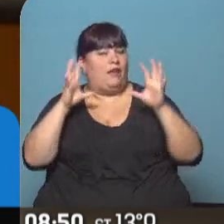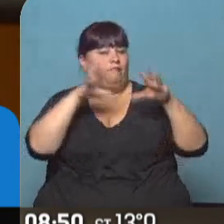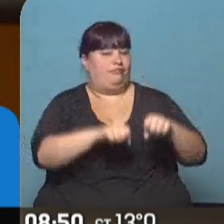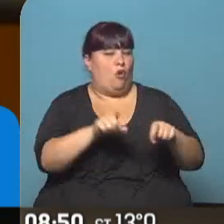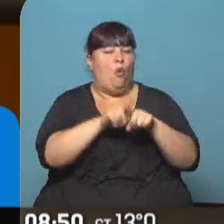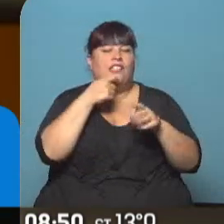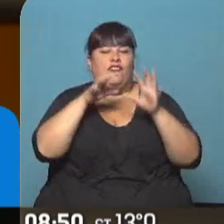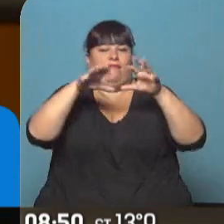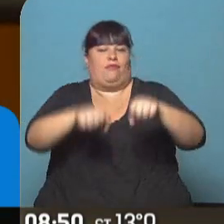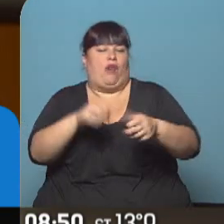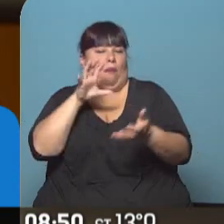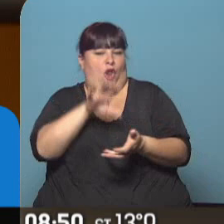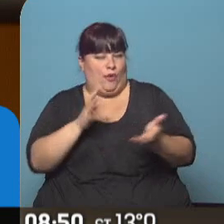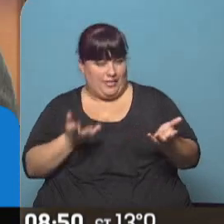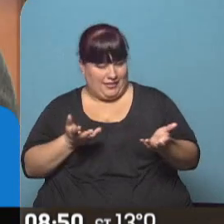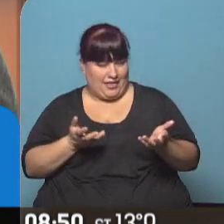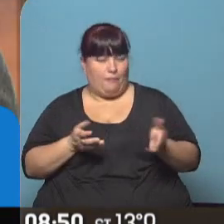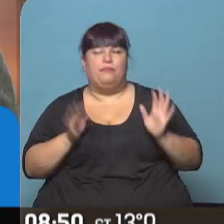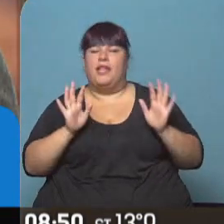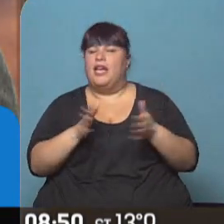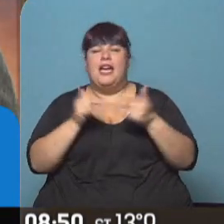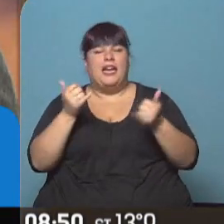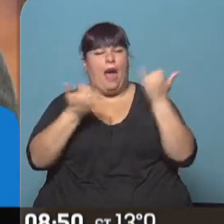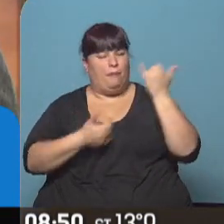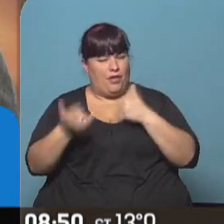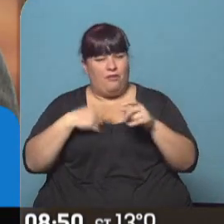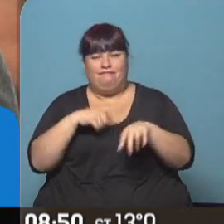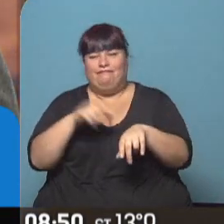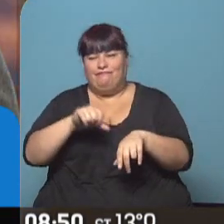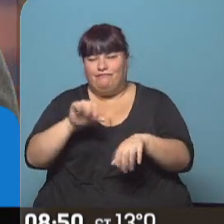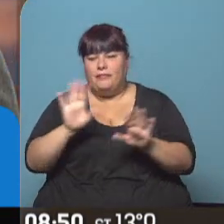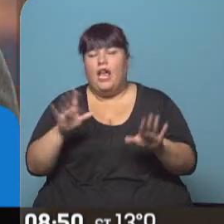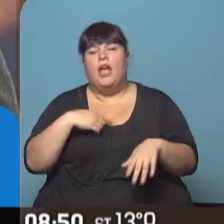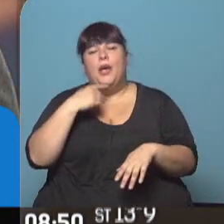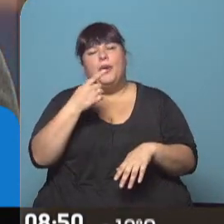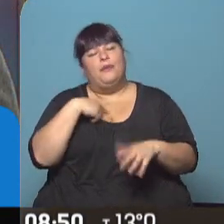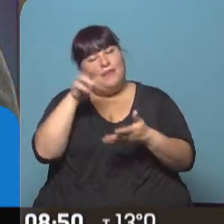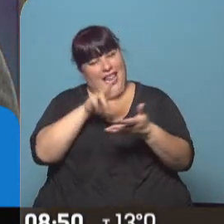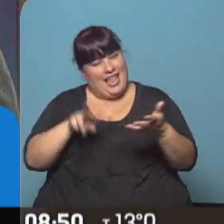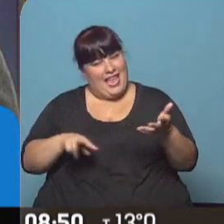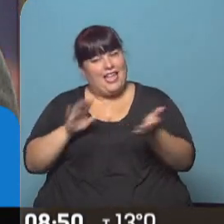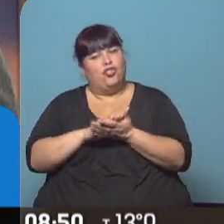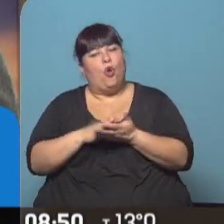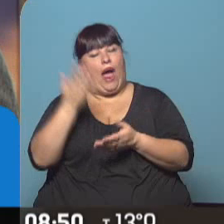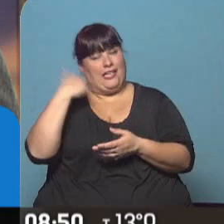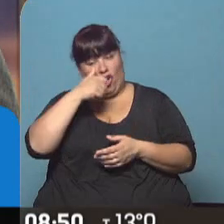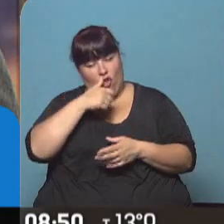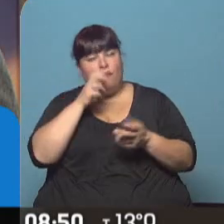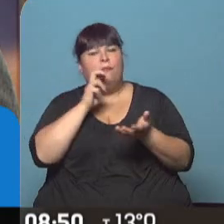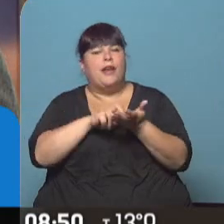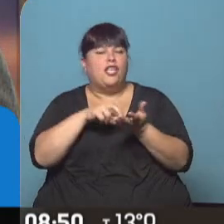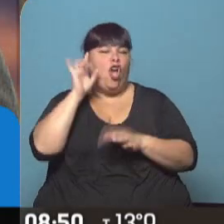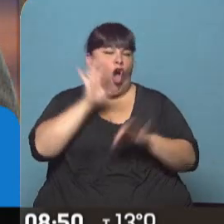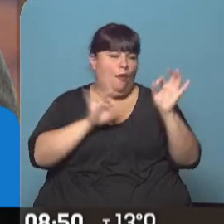Es como si intervienes aquí en una provincia. Rápidamente, Carmen, nos quedan muy poquitos minutos. Yo leía, sobre todo ayer domingo, muchas notas de